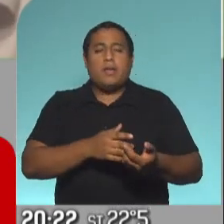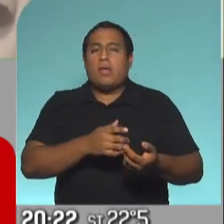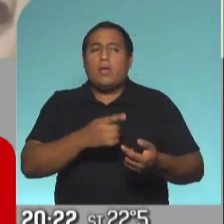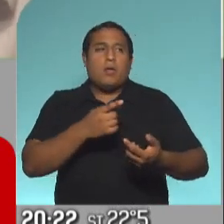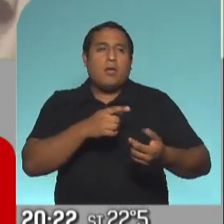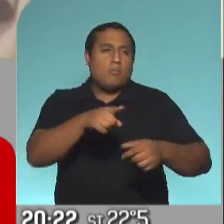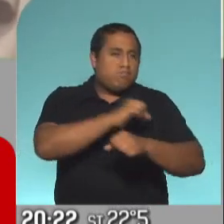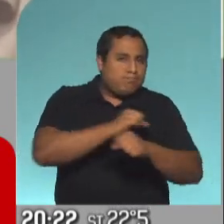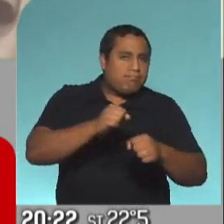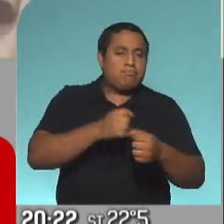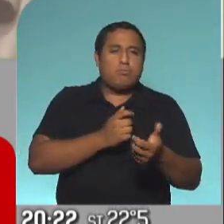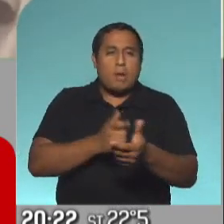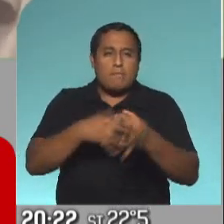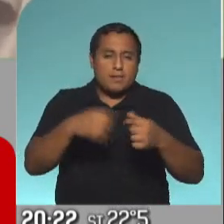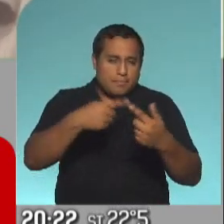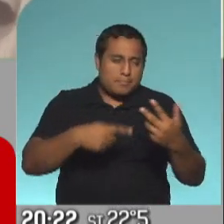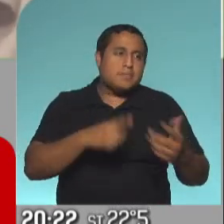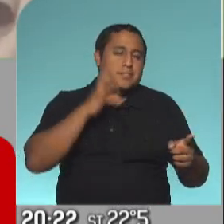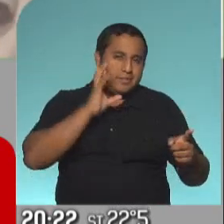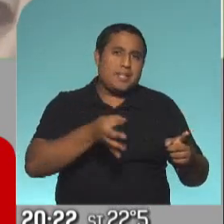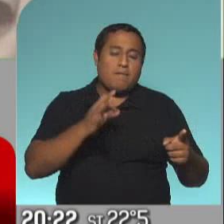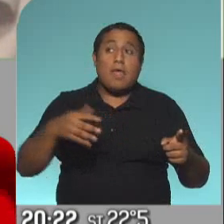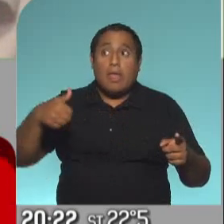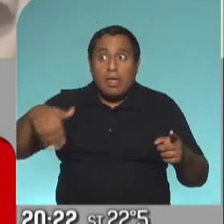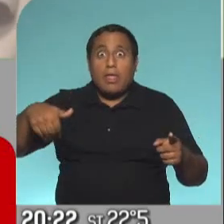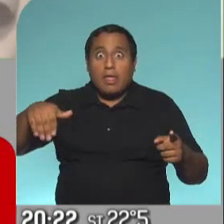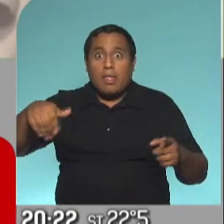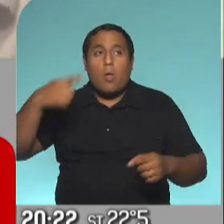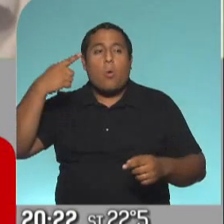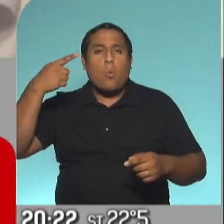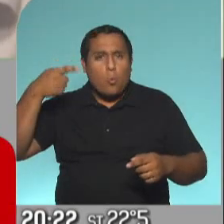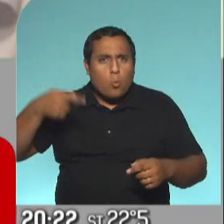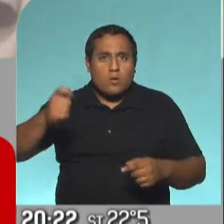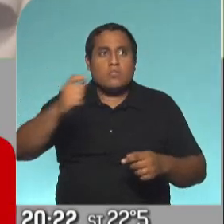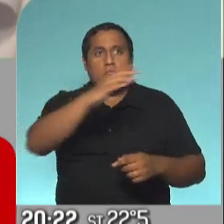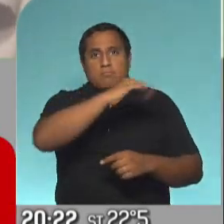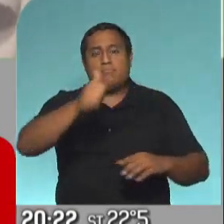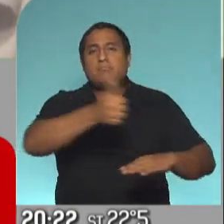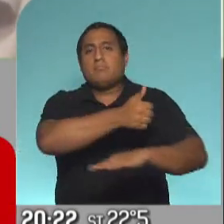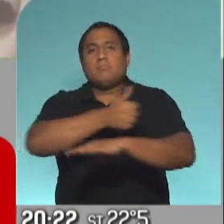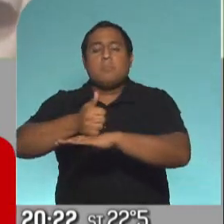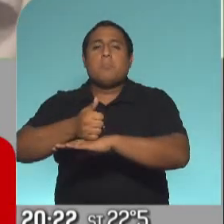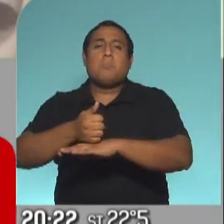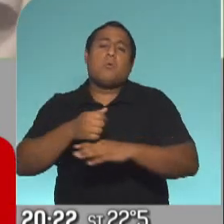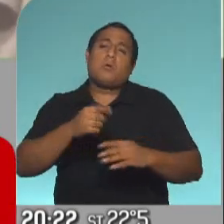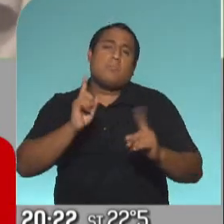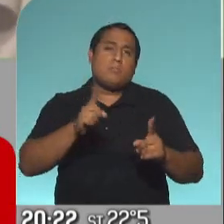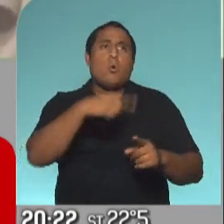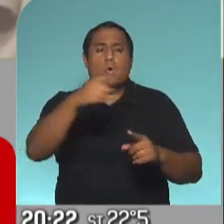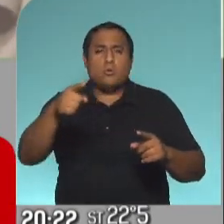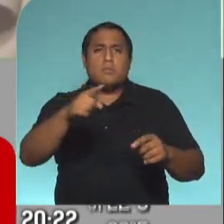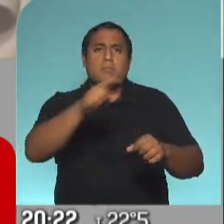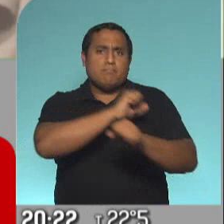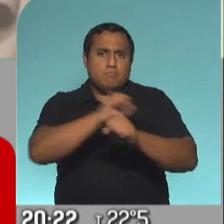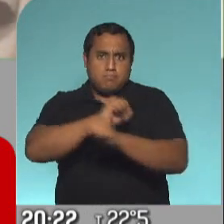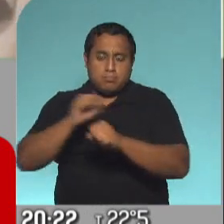haciendo. De hecho, estaba a punto de ser juzgado porque Ujú. había sido elevado a juicio en la causa de las explosiones. Faltaban algunos días para